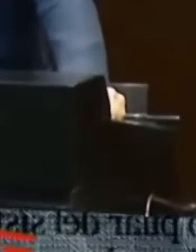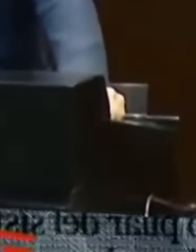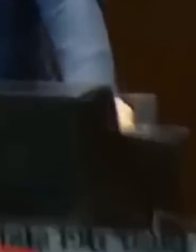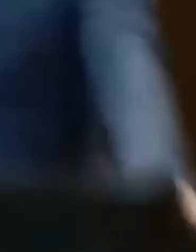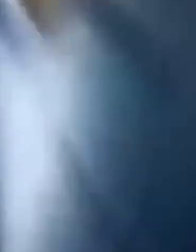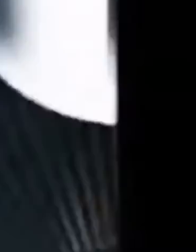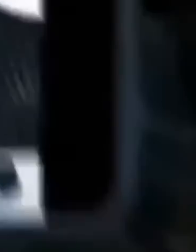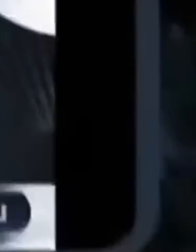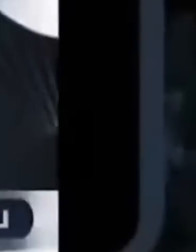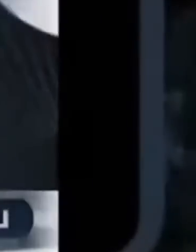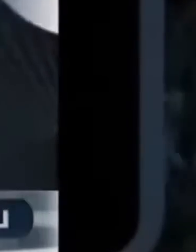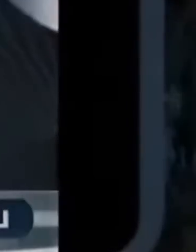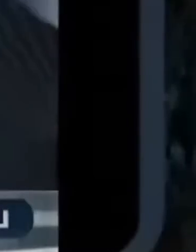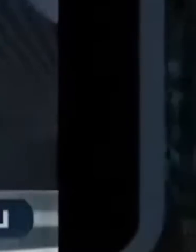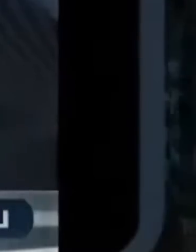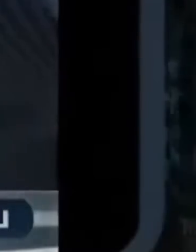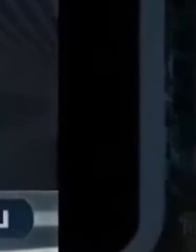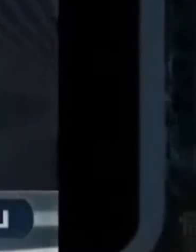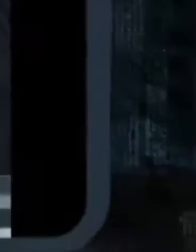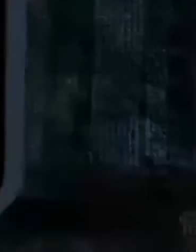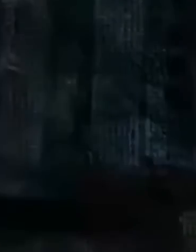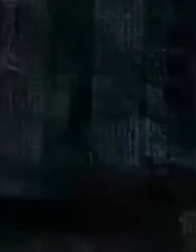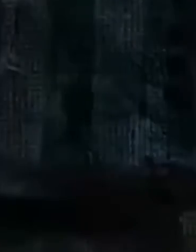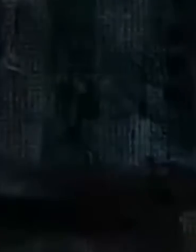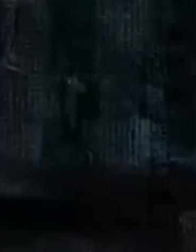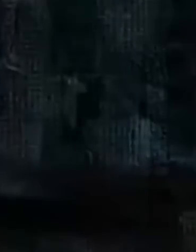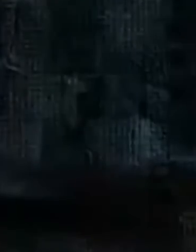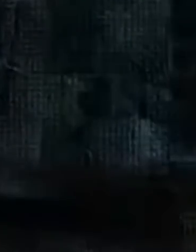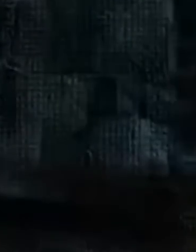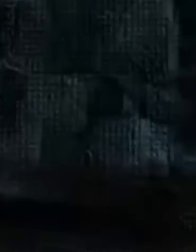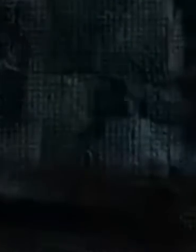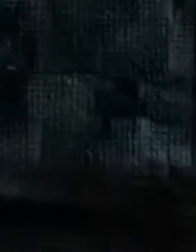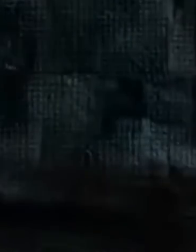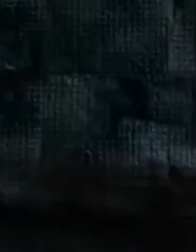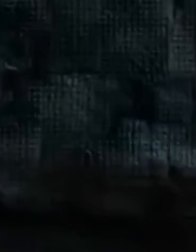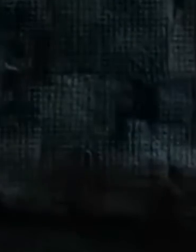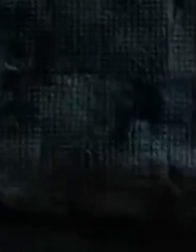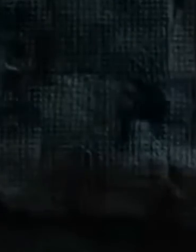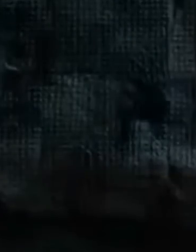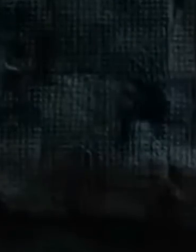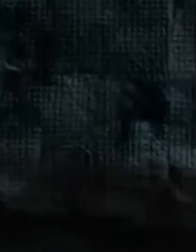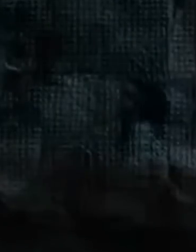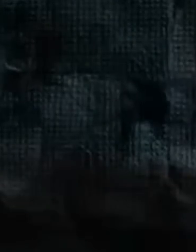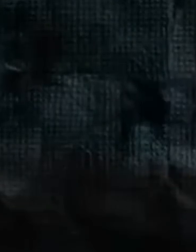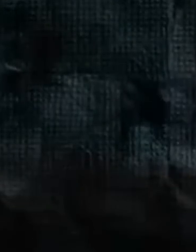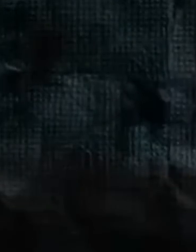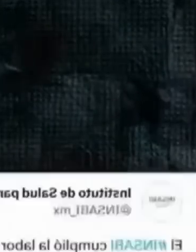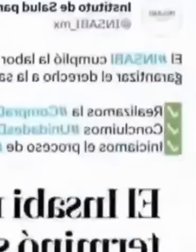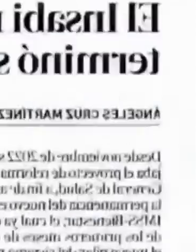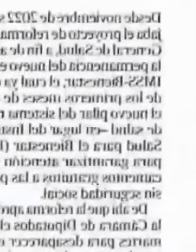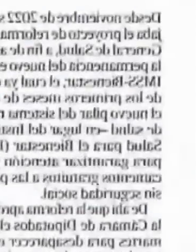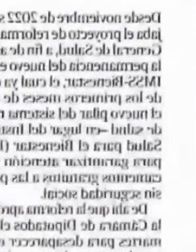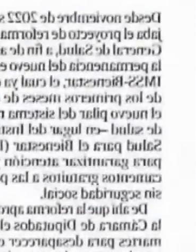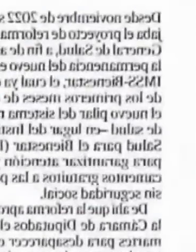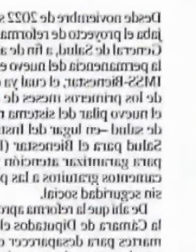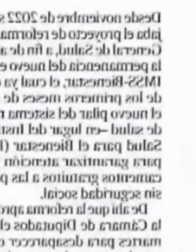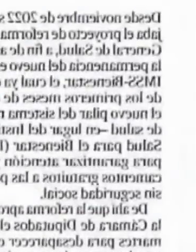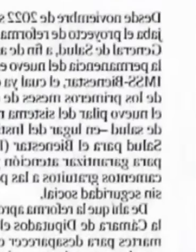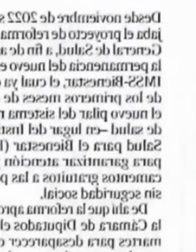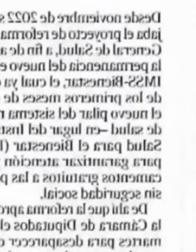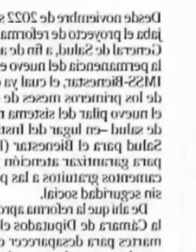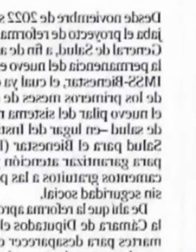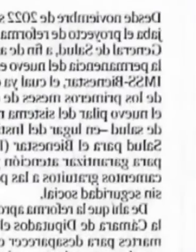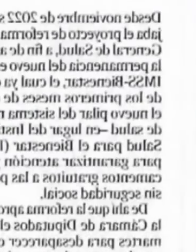INSABI inició operaciones en enero de 2020. El secretario de Salud, Jorge Alcocer, explicó que desde un principio